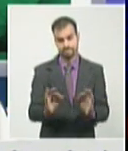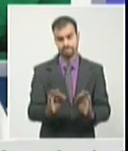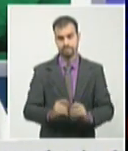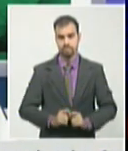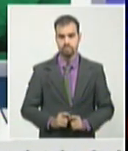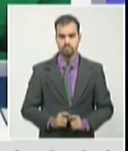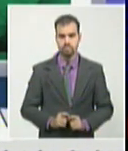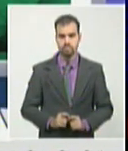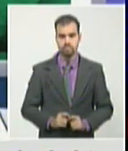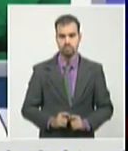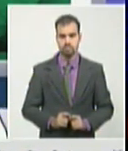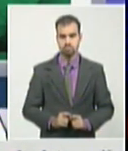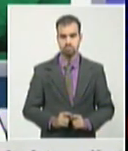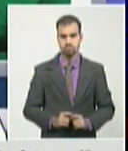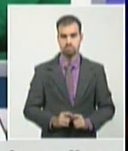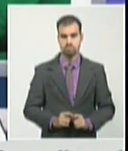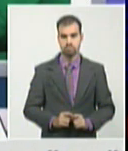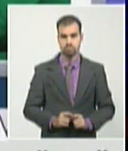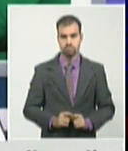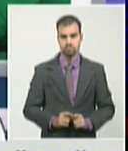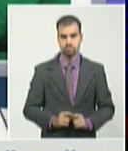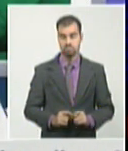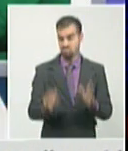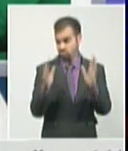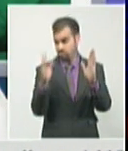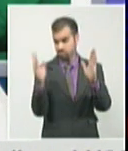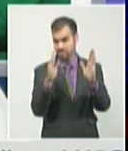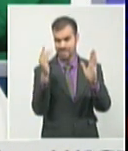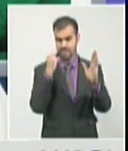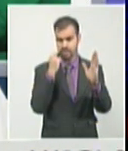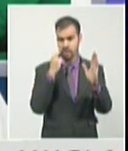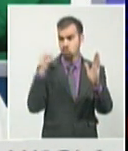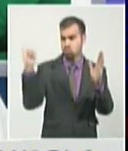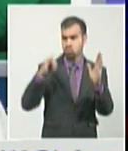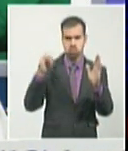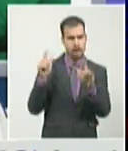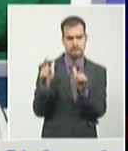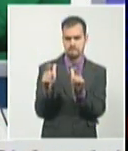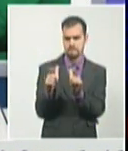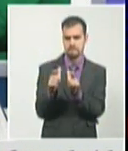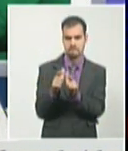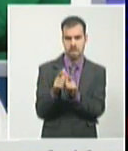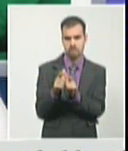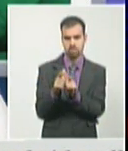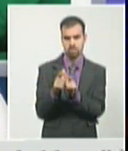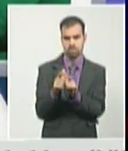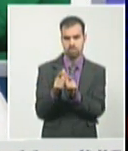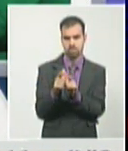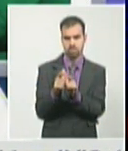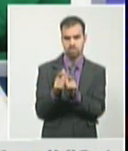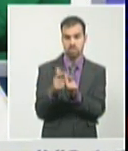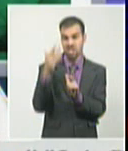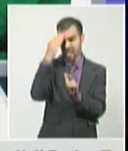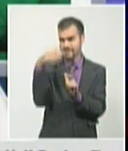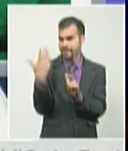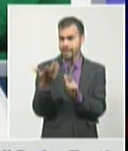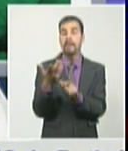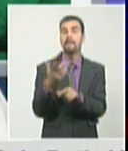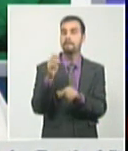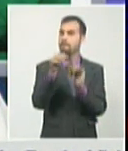bajando por incluso las medidas que se están aplicando a